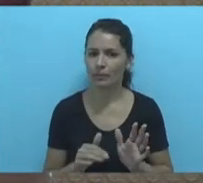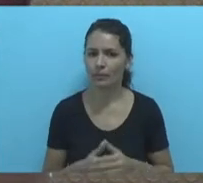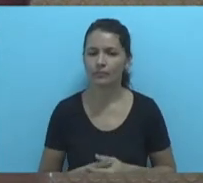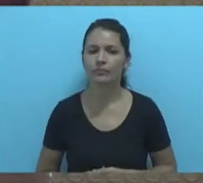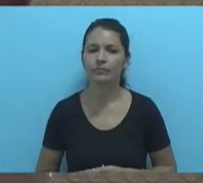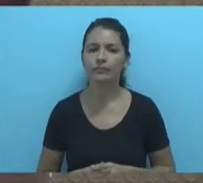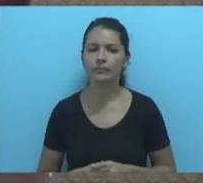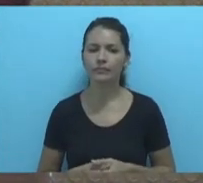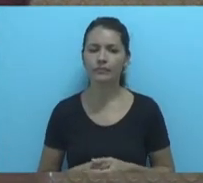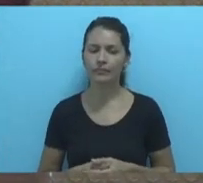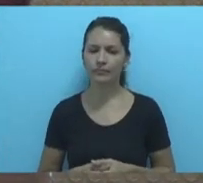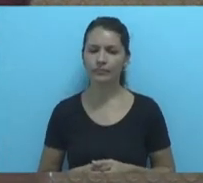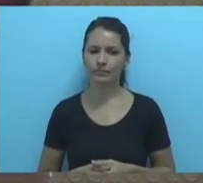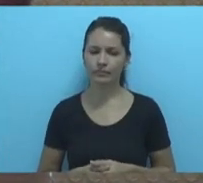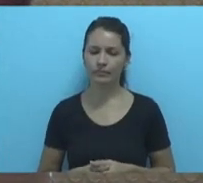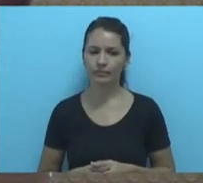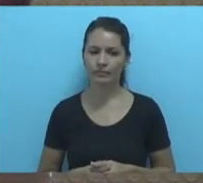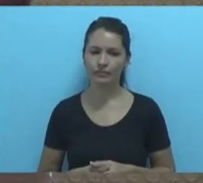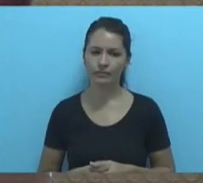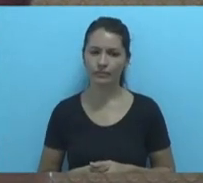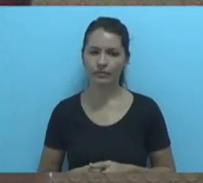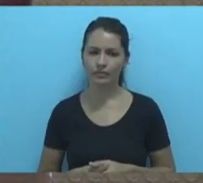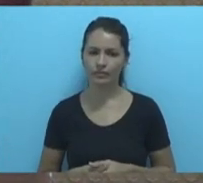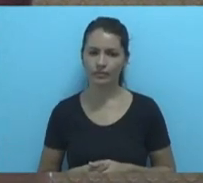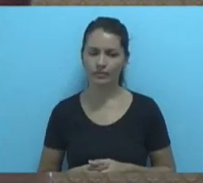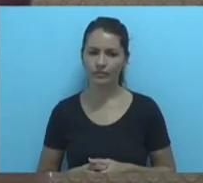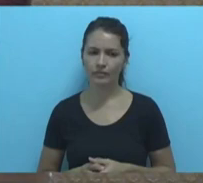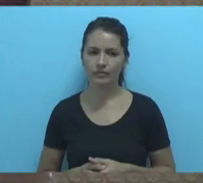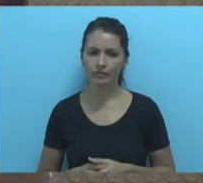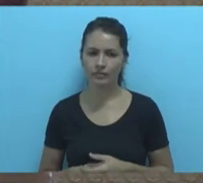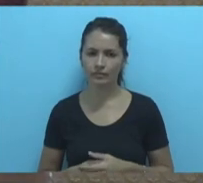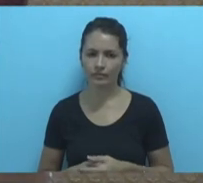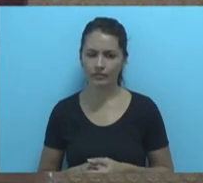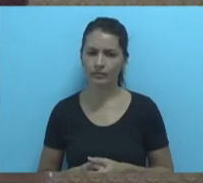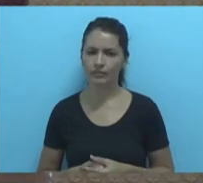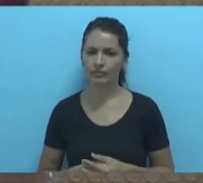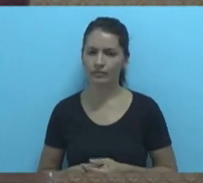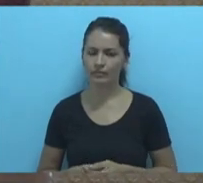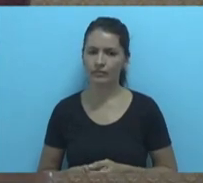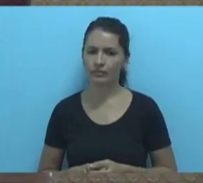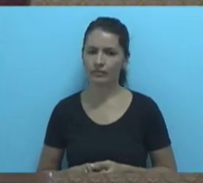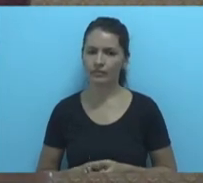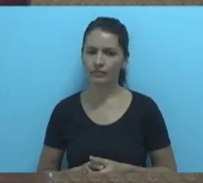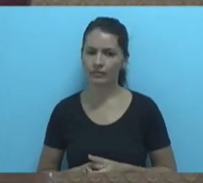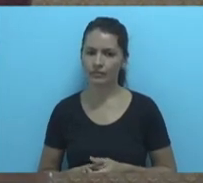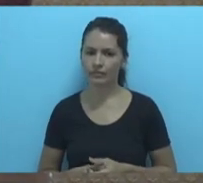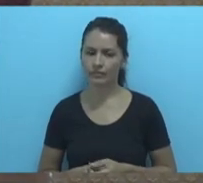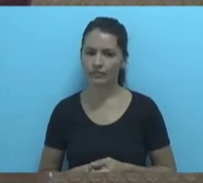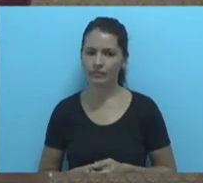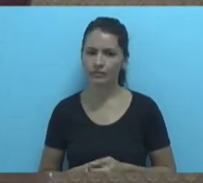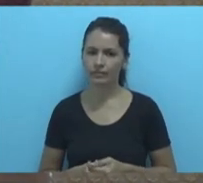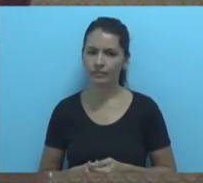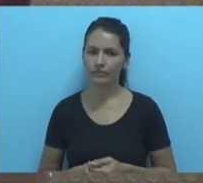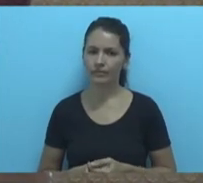Y es fundamentalmente esta idea de lo que significa, como decía el diputado Pablo Oliver, que en